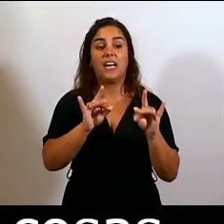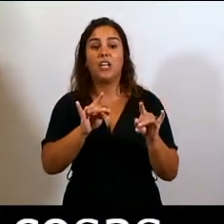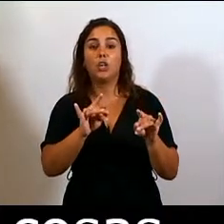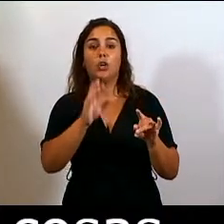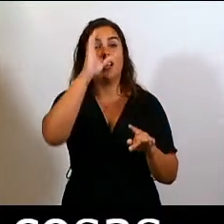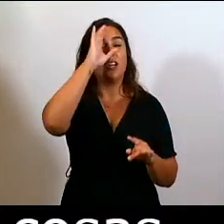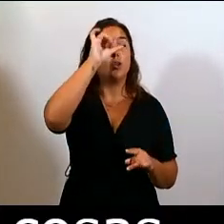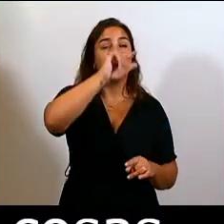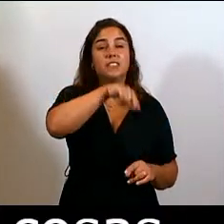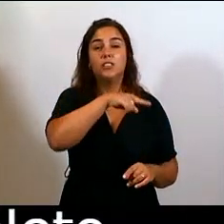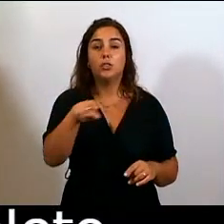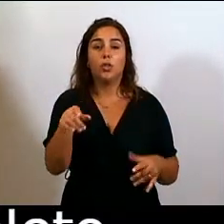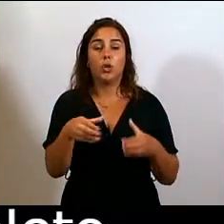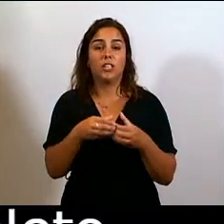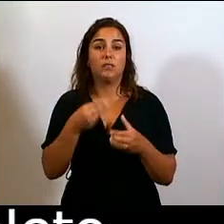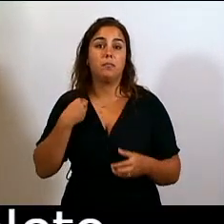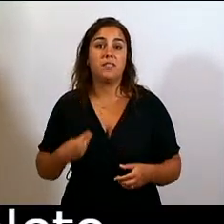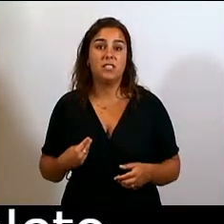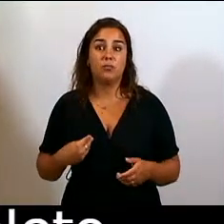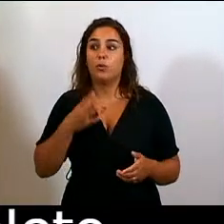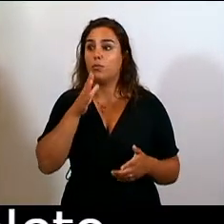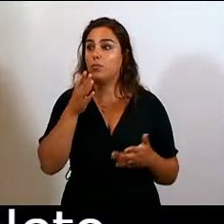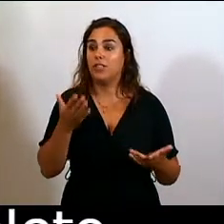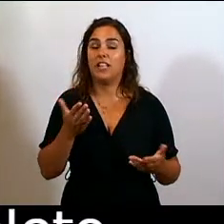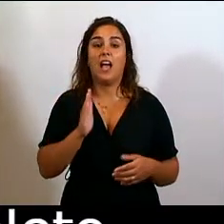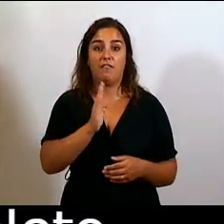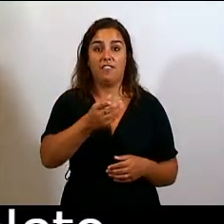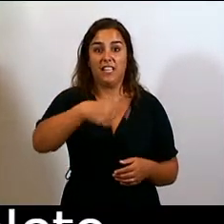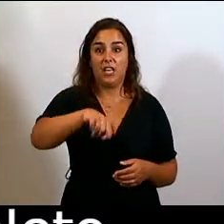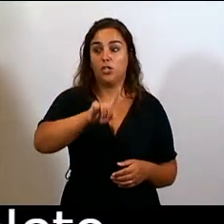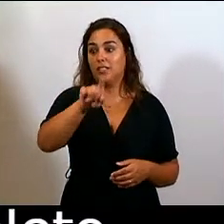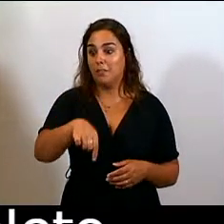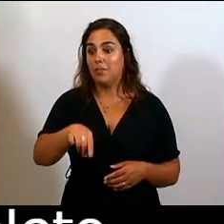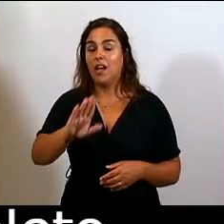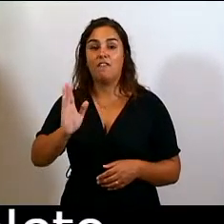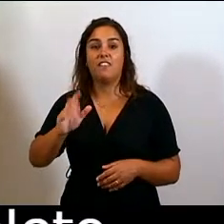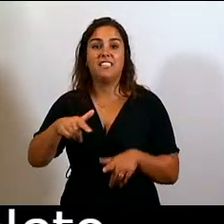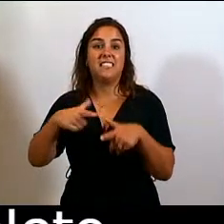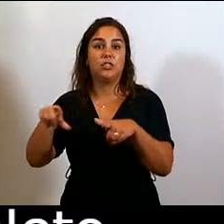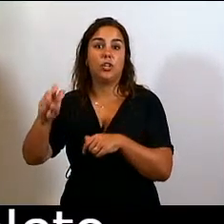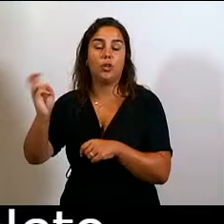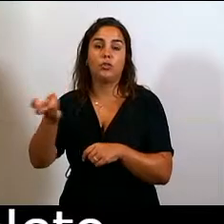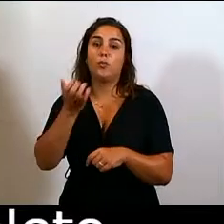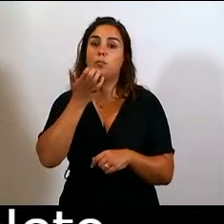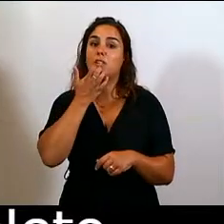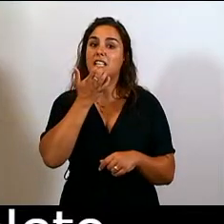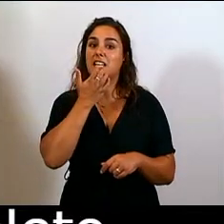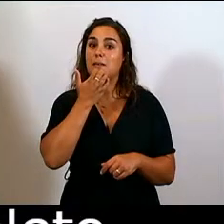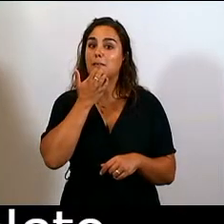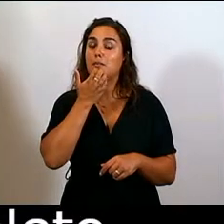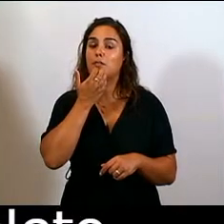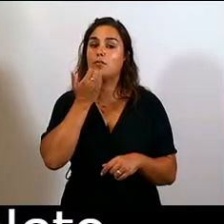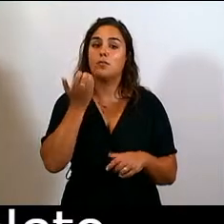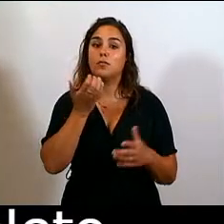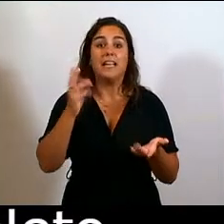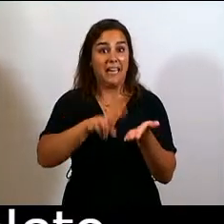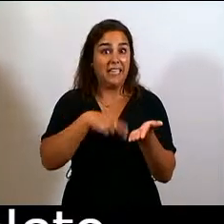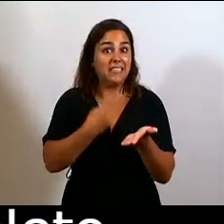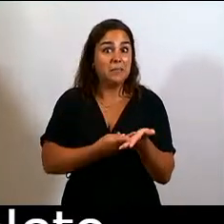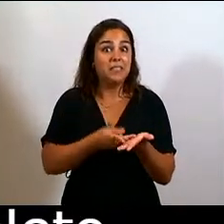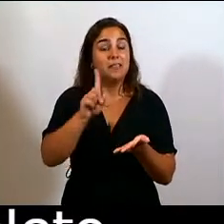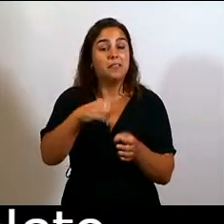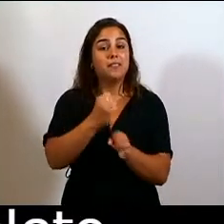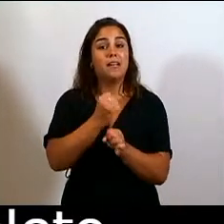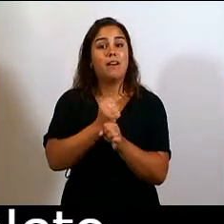esta petición de este colectivo, que no solo le afecta a ellos, sino también a otros sectores, como por ejemplo las intérpretes que trabajan